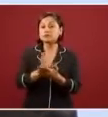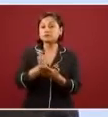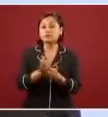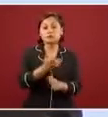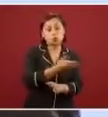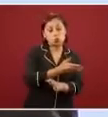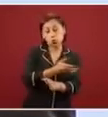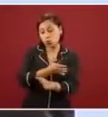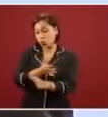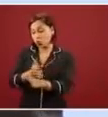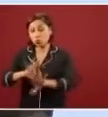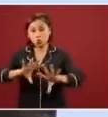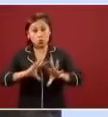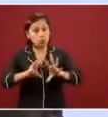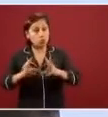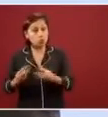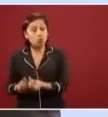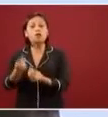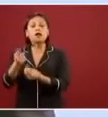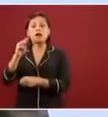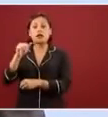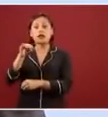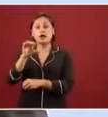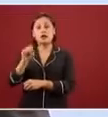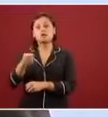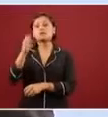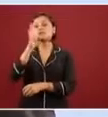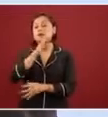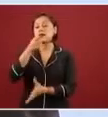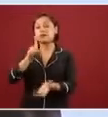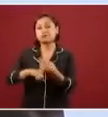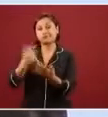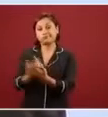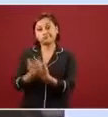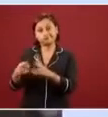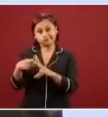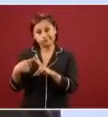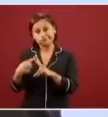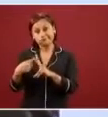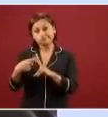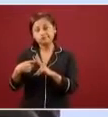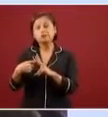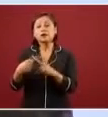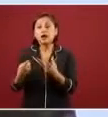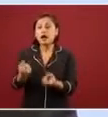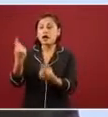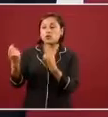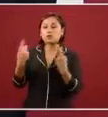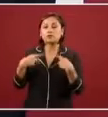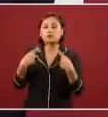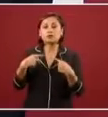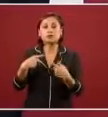ingresos del seguro social que desde luego durante años afectaron la posibilidad de la atención médica o el